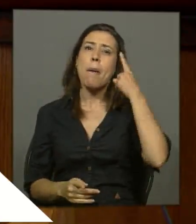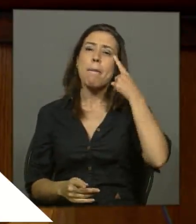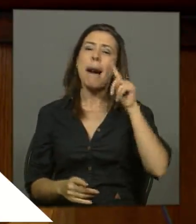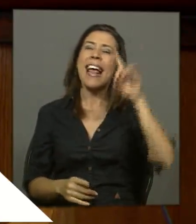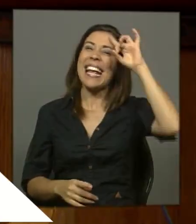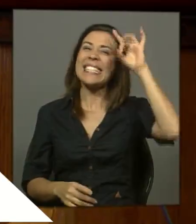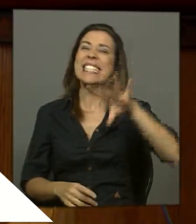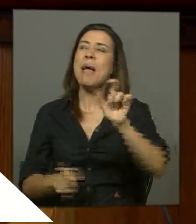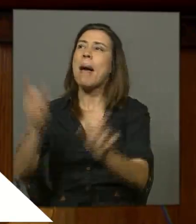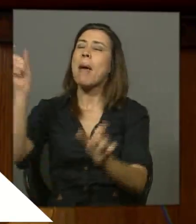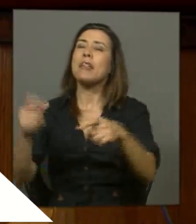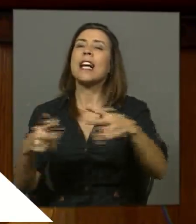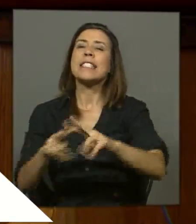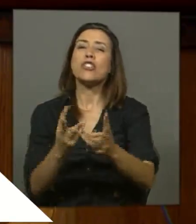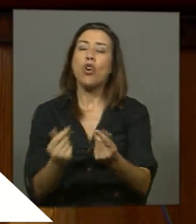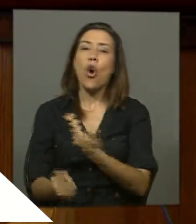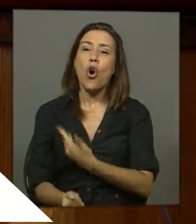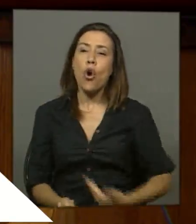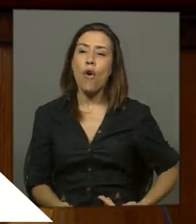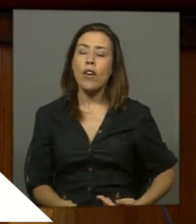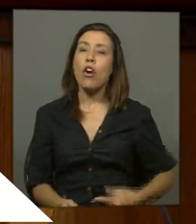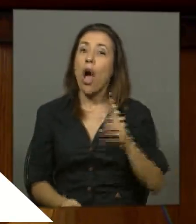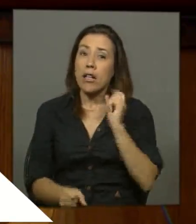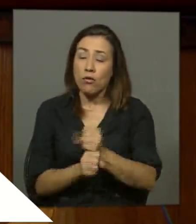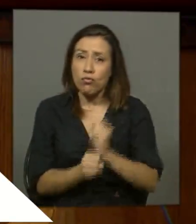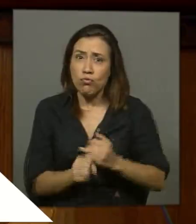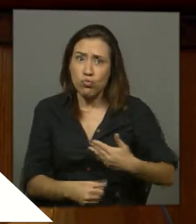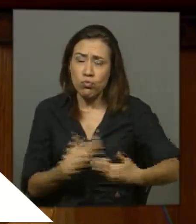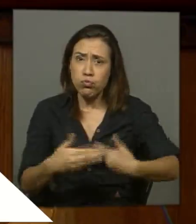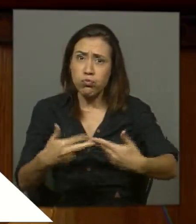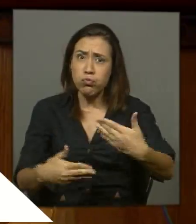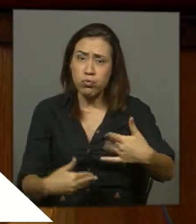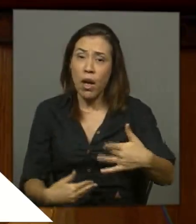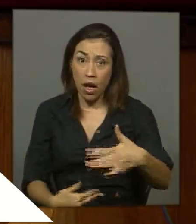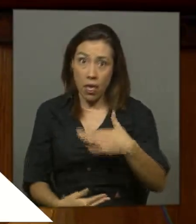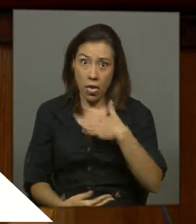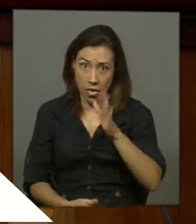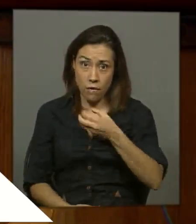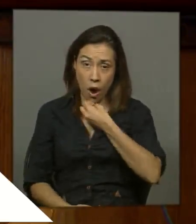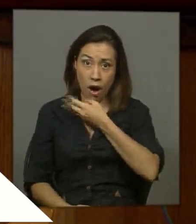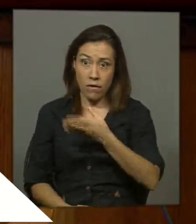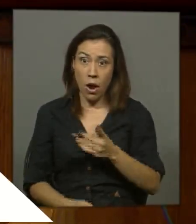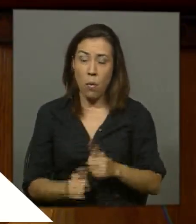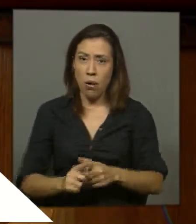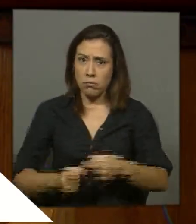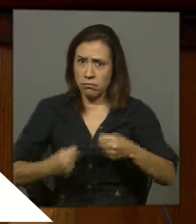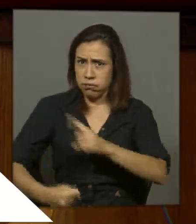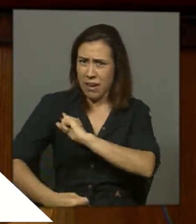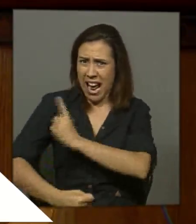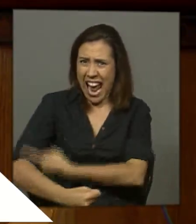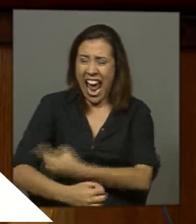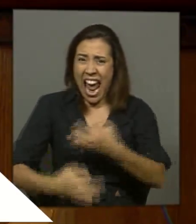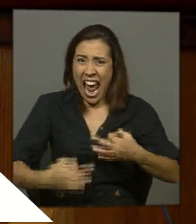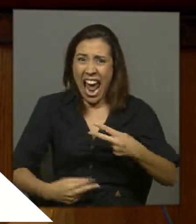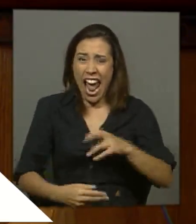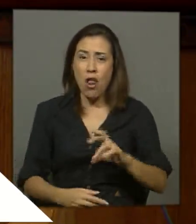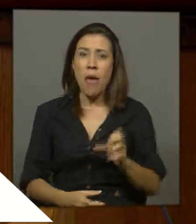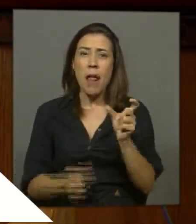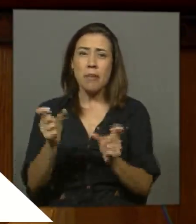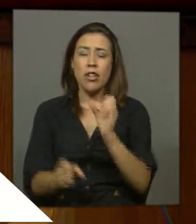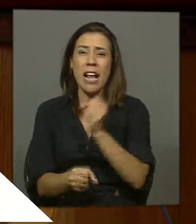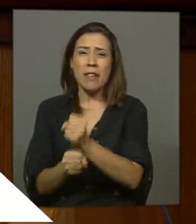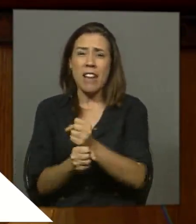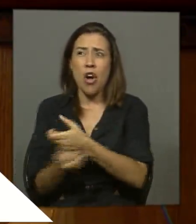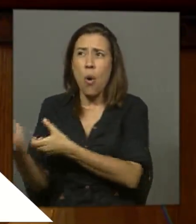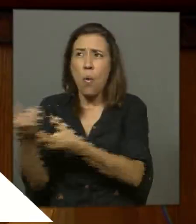sepan que lo soluciona el gobierno ha estado activo y debo agregar con heroísmo con heroísmo de los brigadistas de